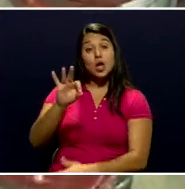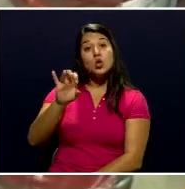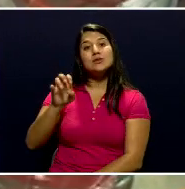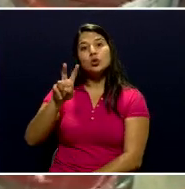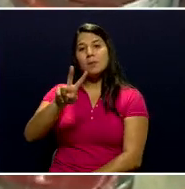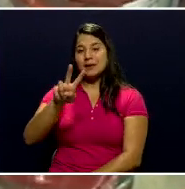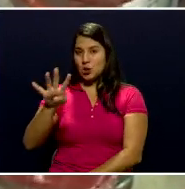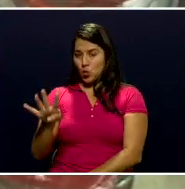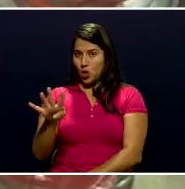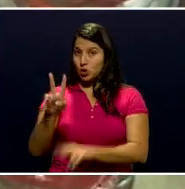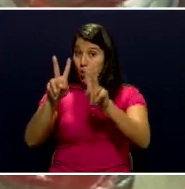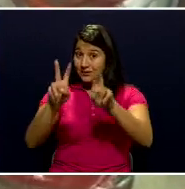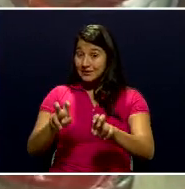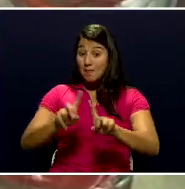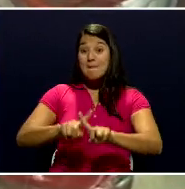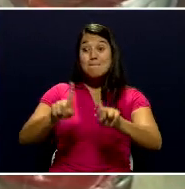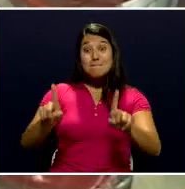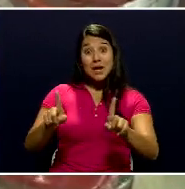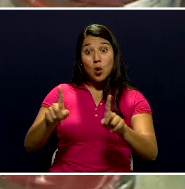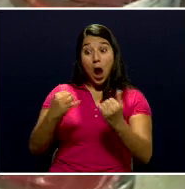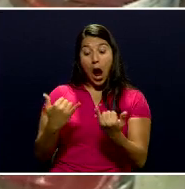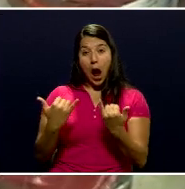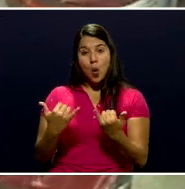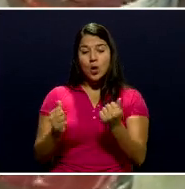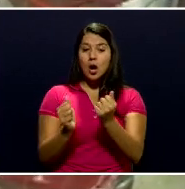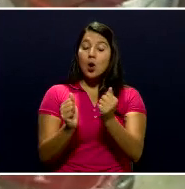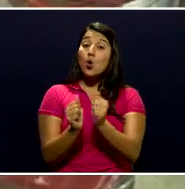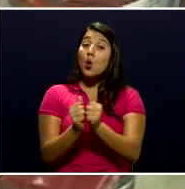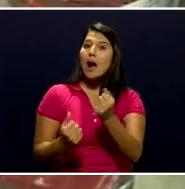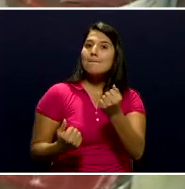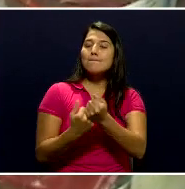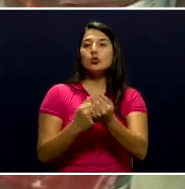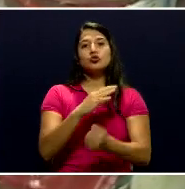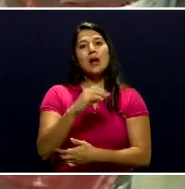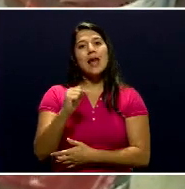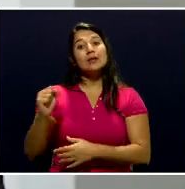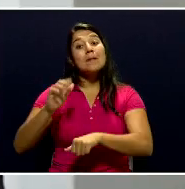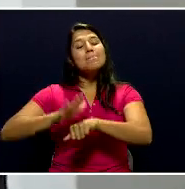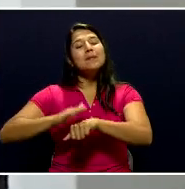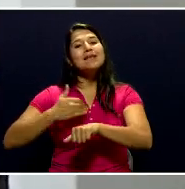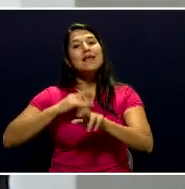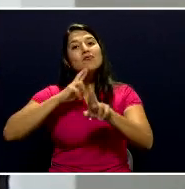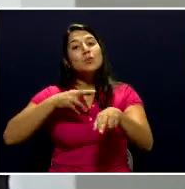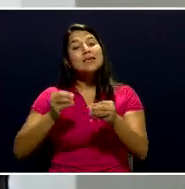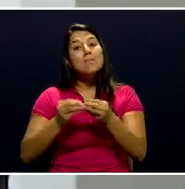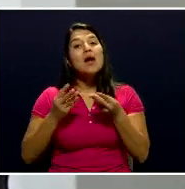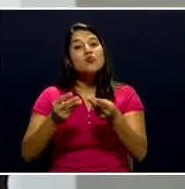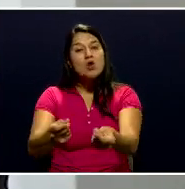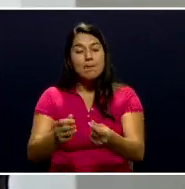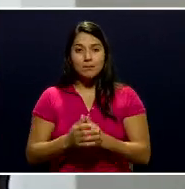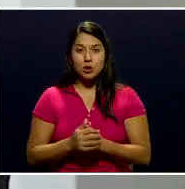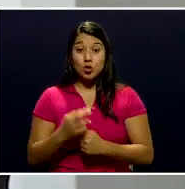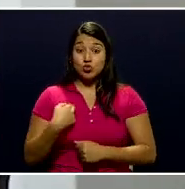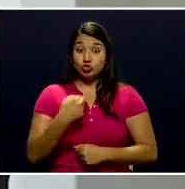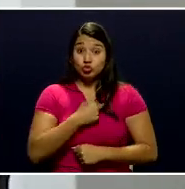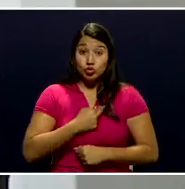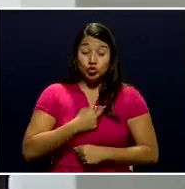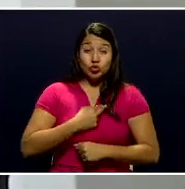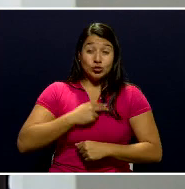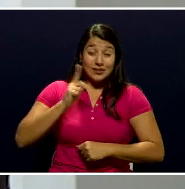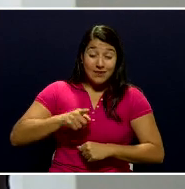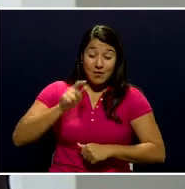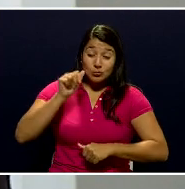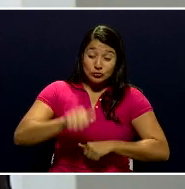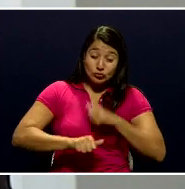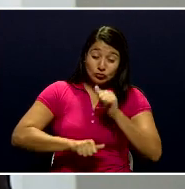obstante, el trabajo con la caja permitirá ampliar y agilizar dichos diagnósticos. Tenemos que hacer un esfuerzo todos los países por